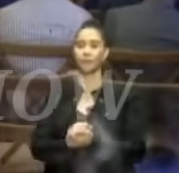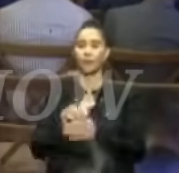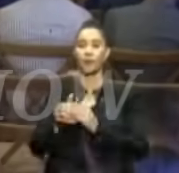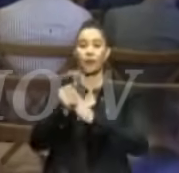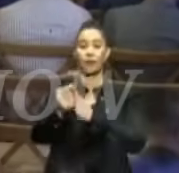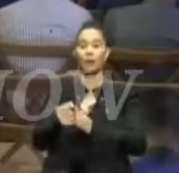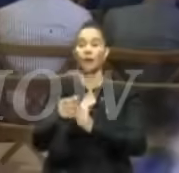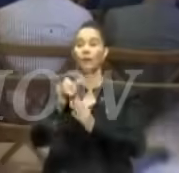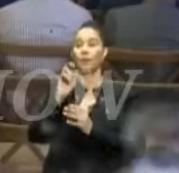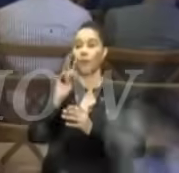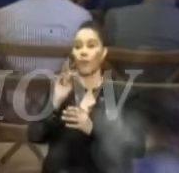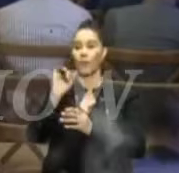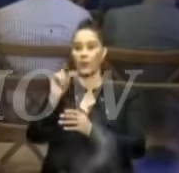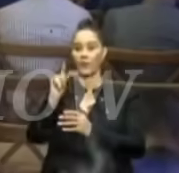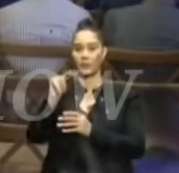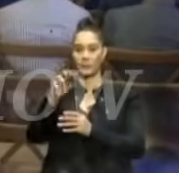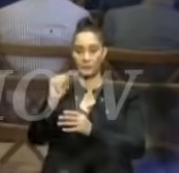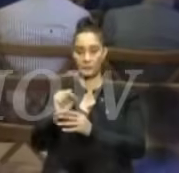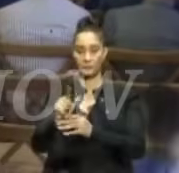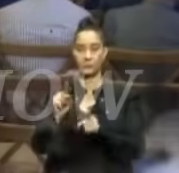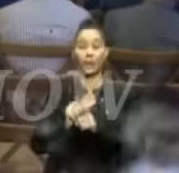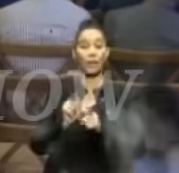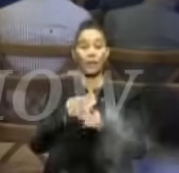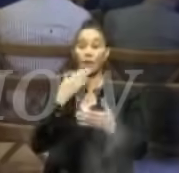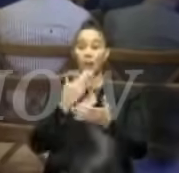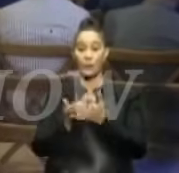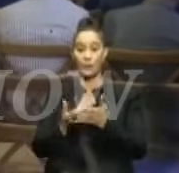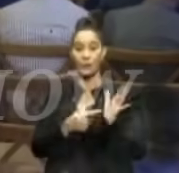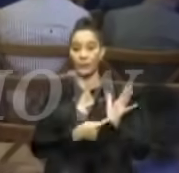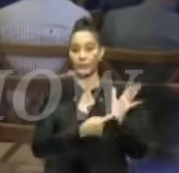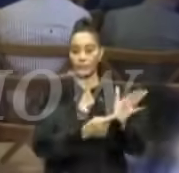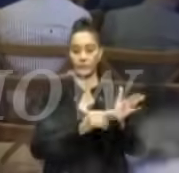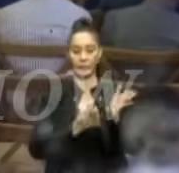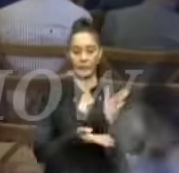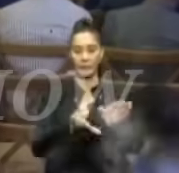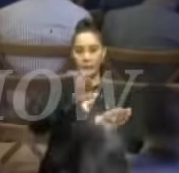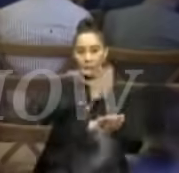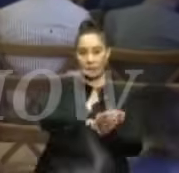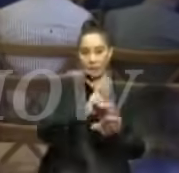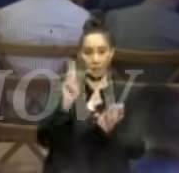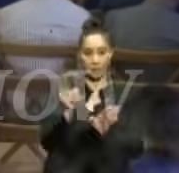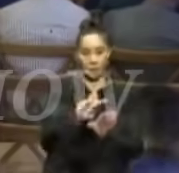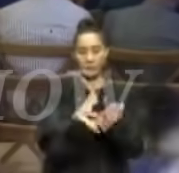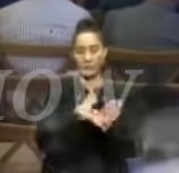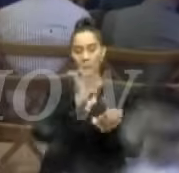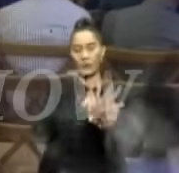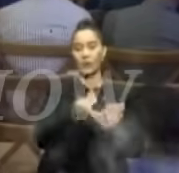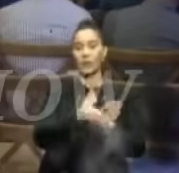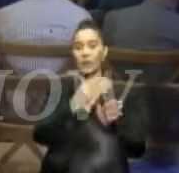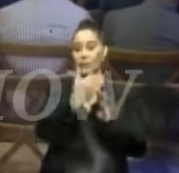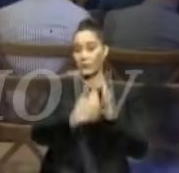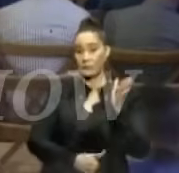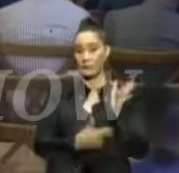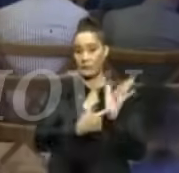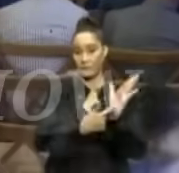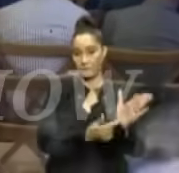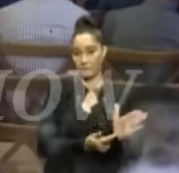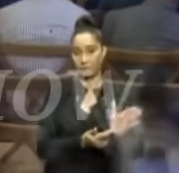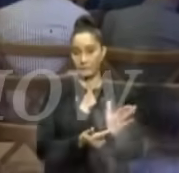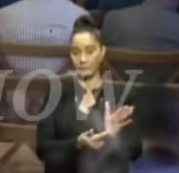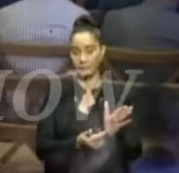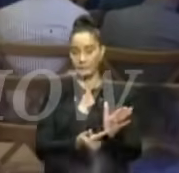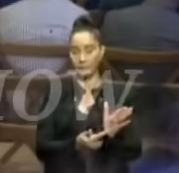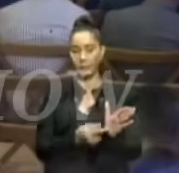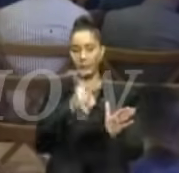Wellington también es bueno de estas obras que hemos hecho si pasamos a la segunda a la segunda lámina